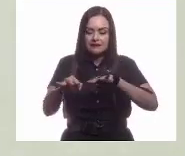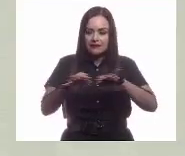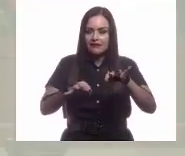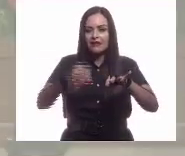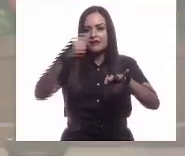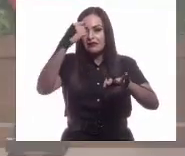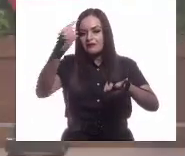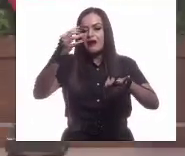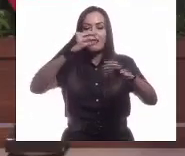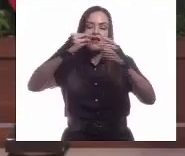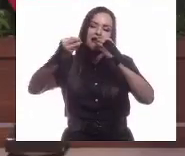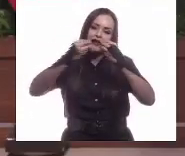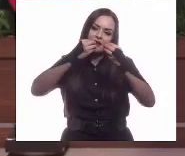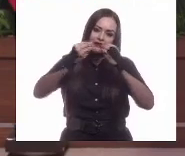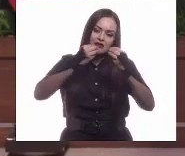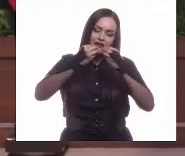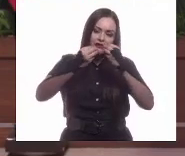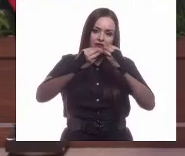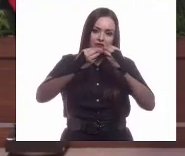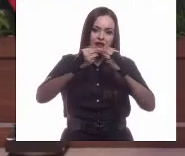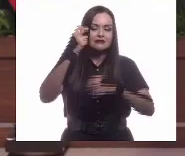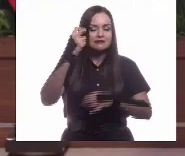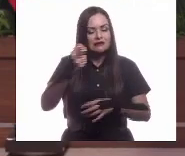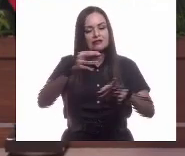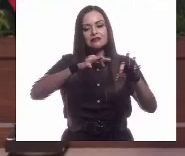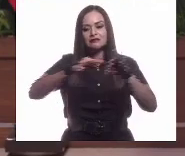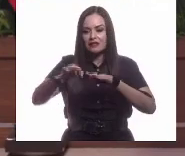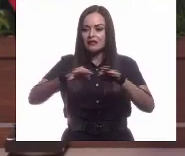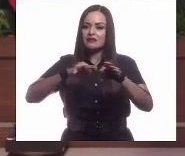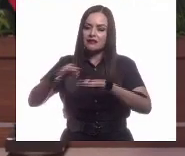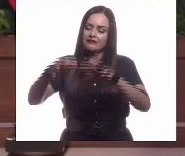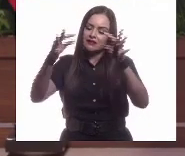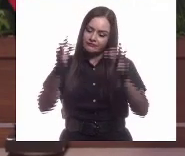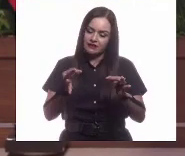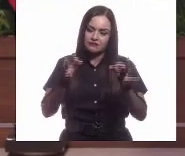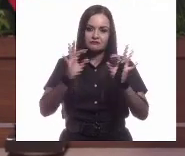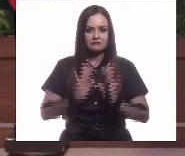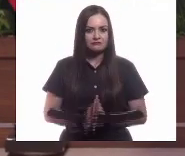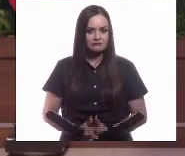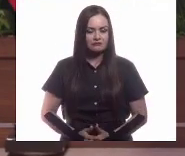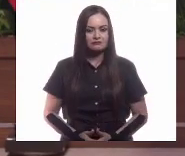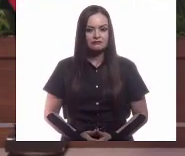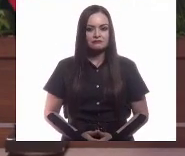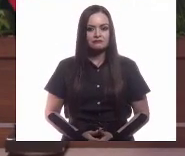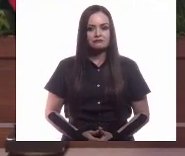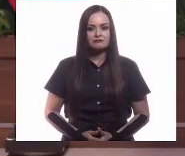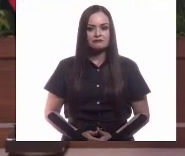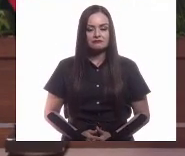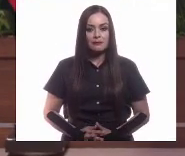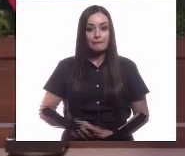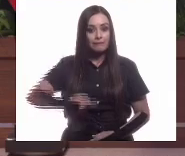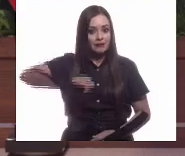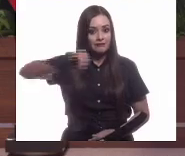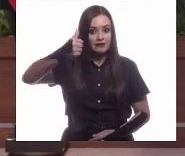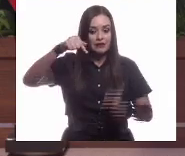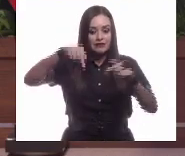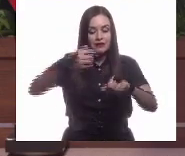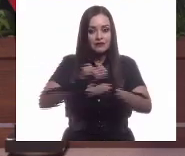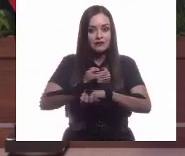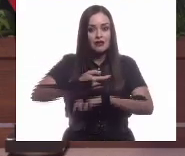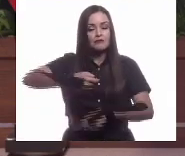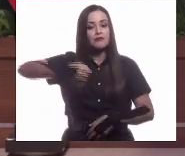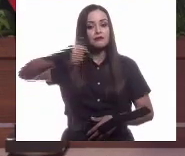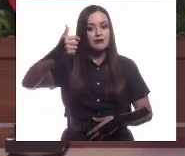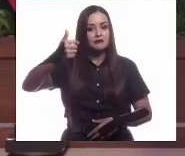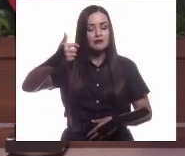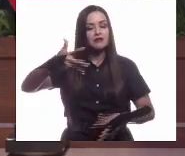crecimiento social y el bienestar de una persona que el trabajo formal bien remunerado. Por primera vez, el estado cuenta con una